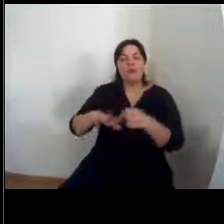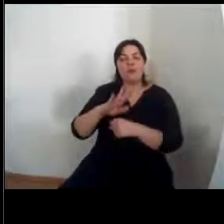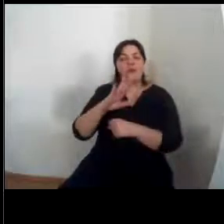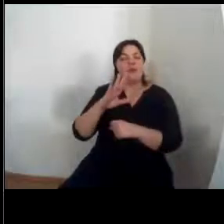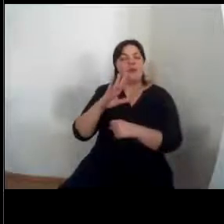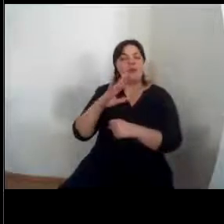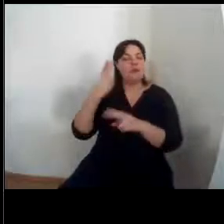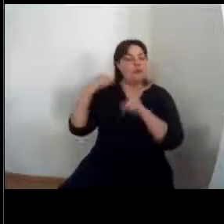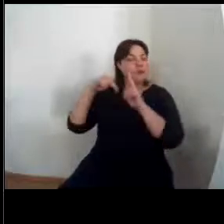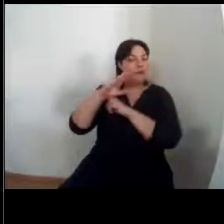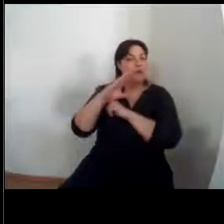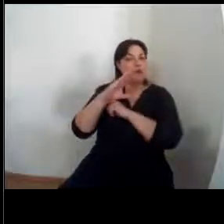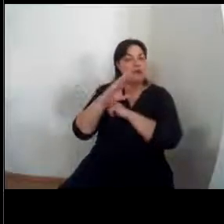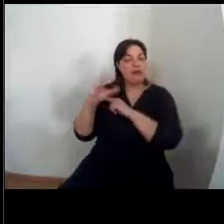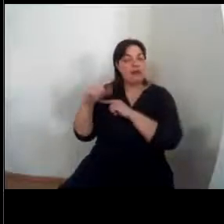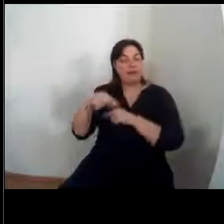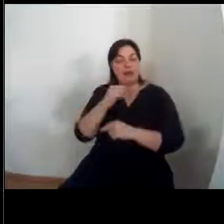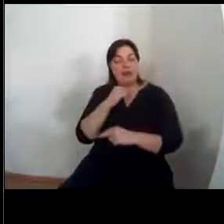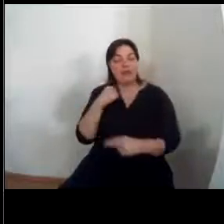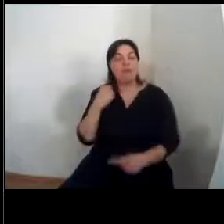Cáceres, pues